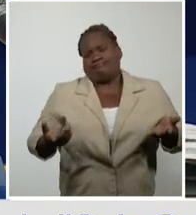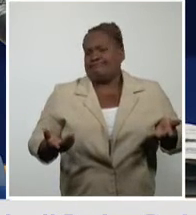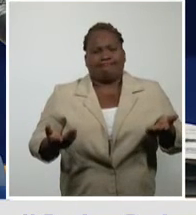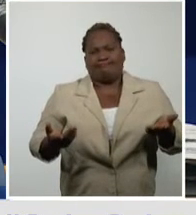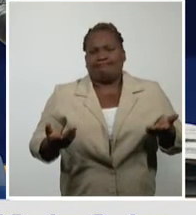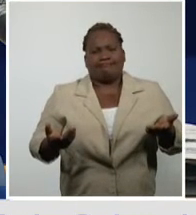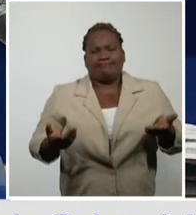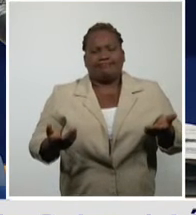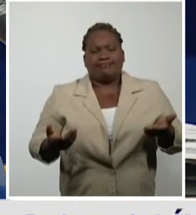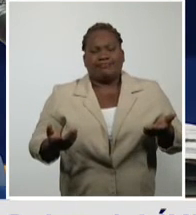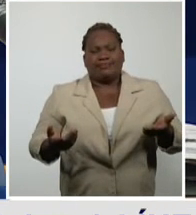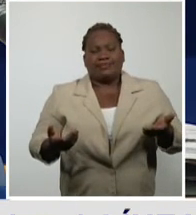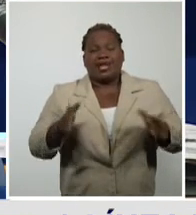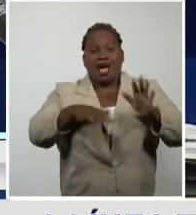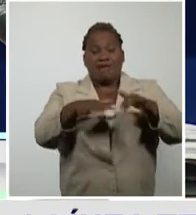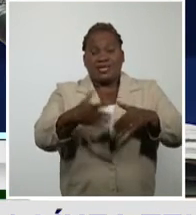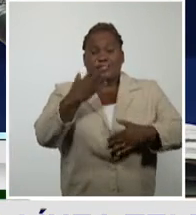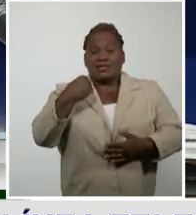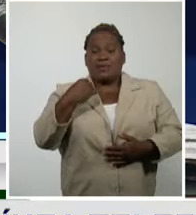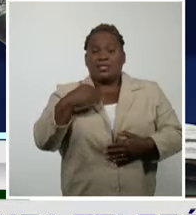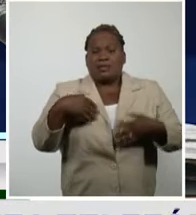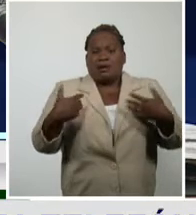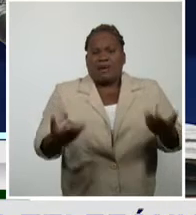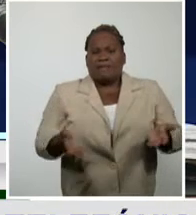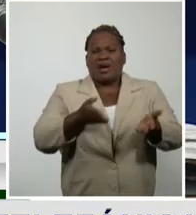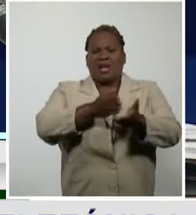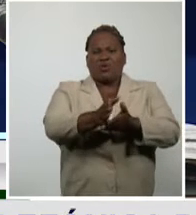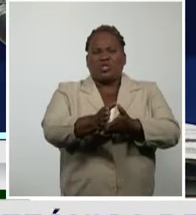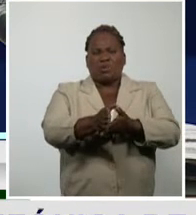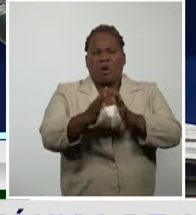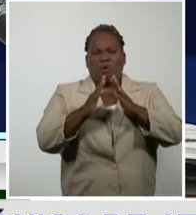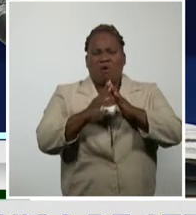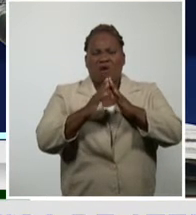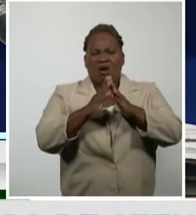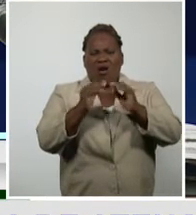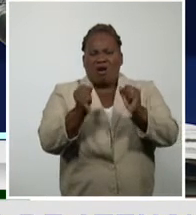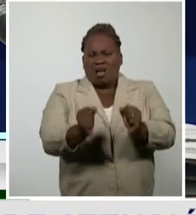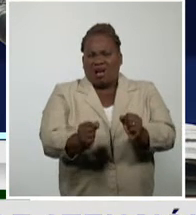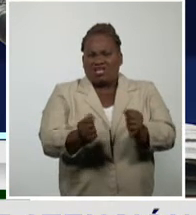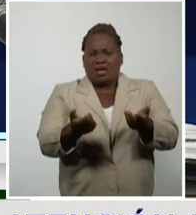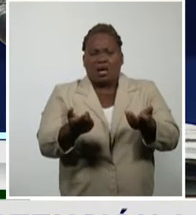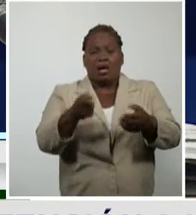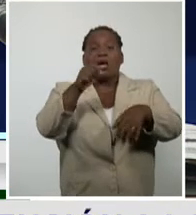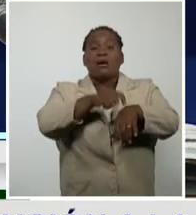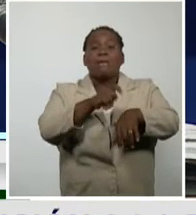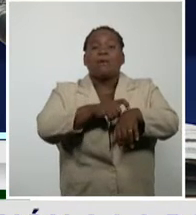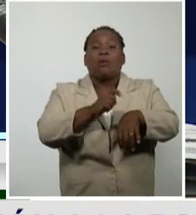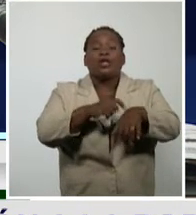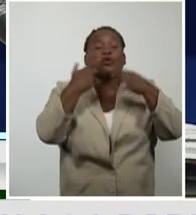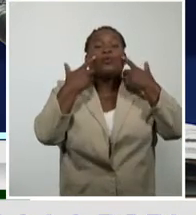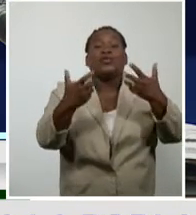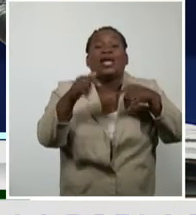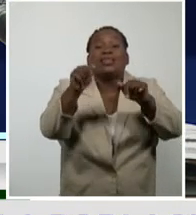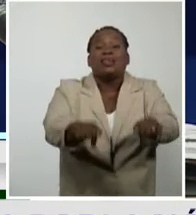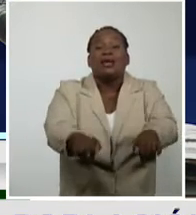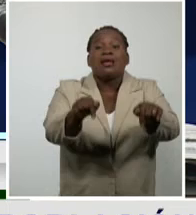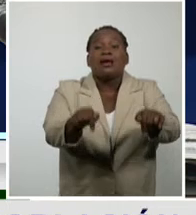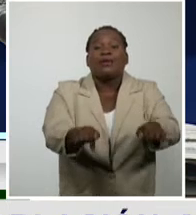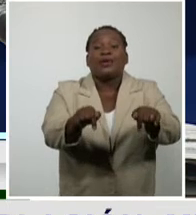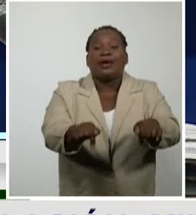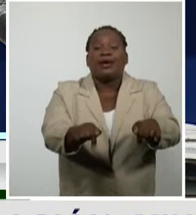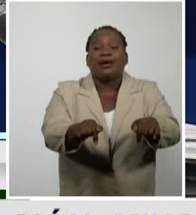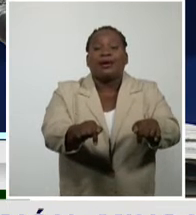veces me dicen, bueno, ¿y para qué seguimos encerrados? Creo que es el momento más importante para no bajar